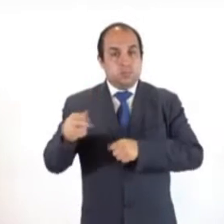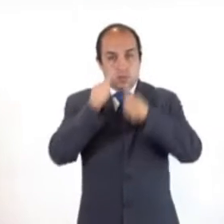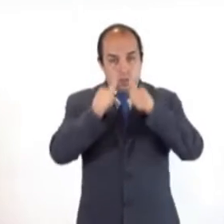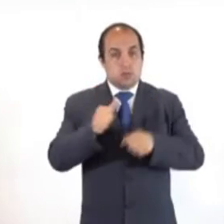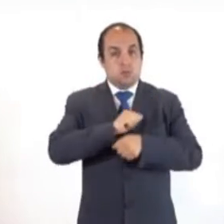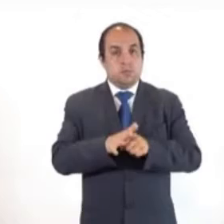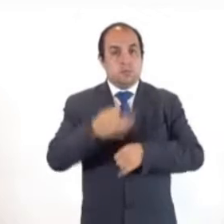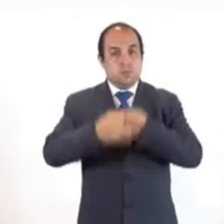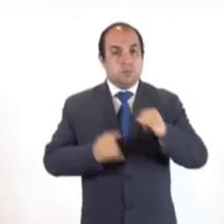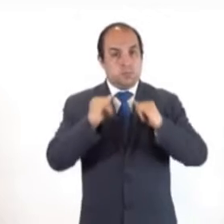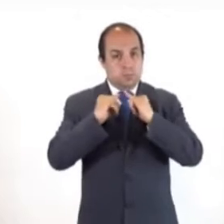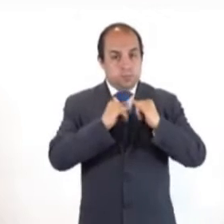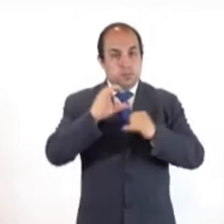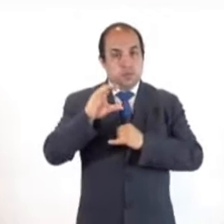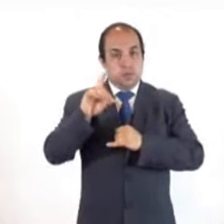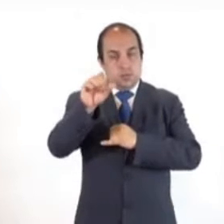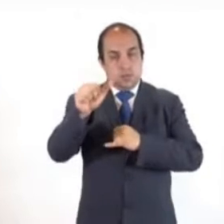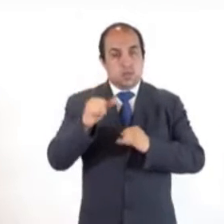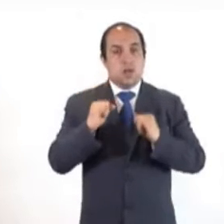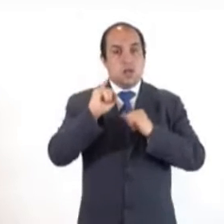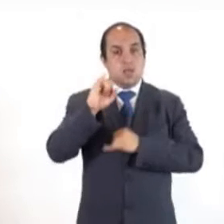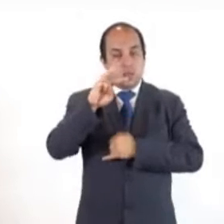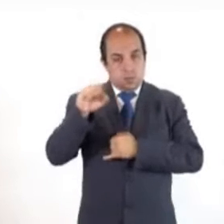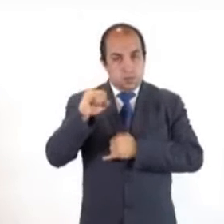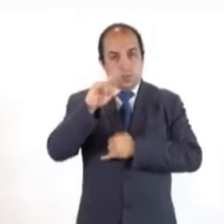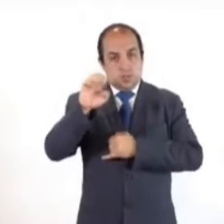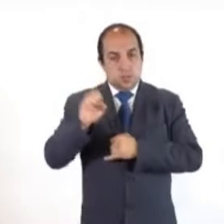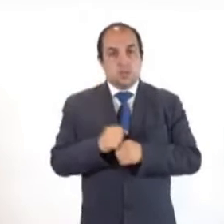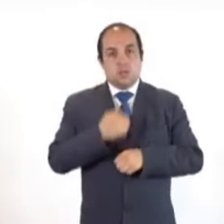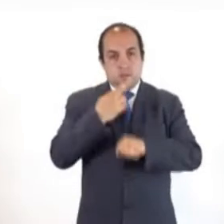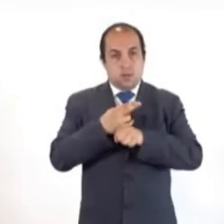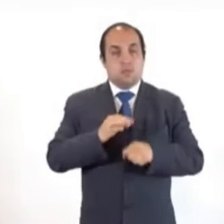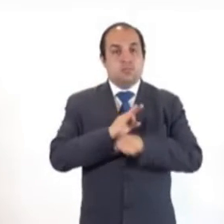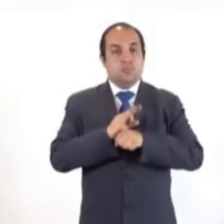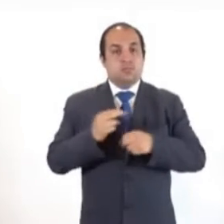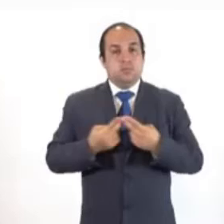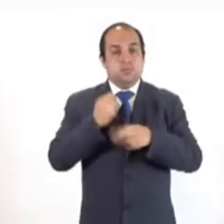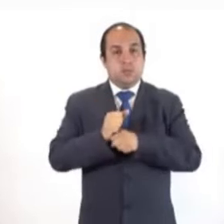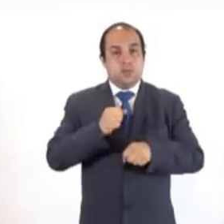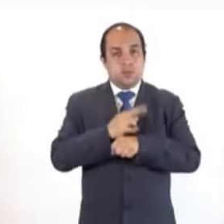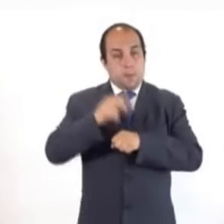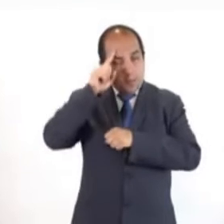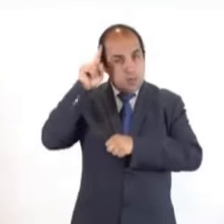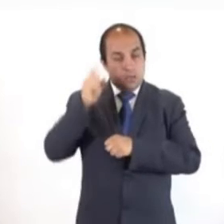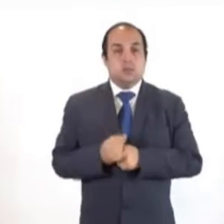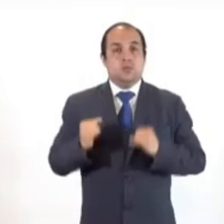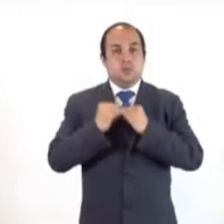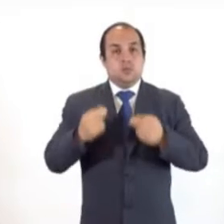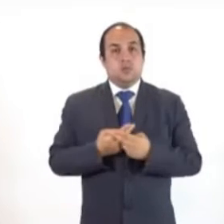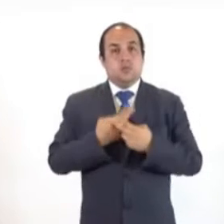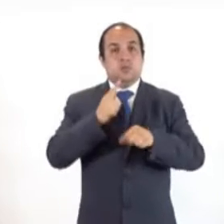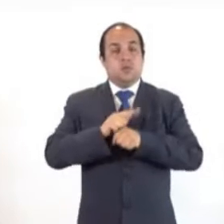las instituciones, SEDESA, IMSS, ISSSTE, la Secretaría de la Defensa Nacional y la Secretaría de la Marina, así como los Institutos Nacionales de Salud y